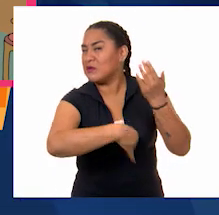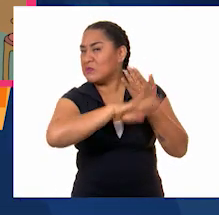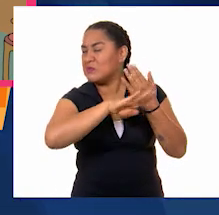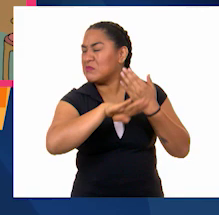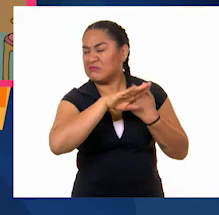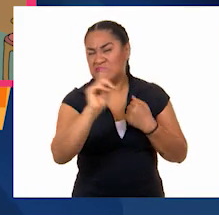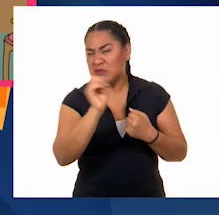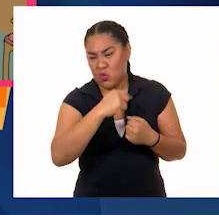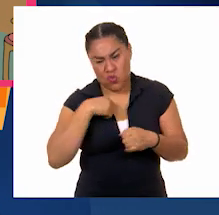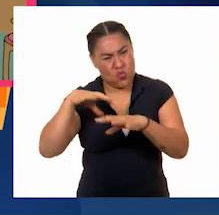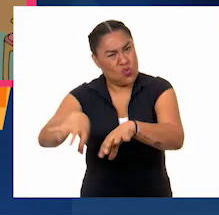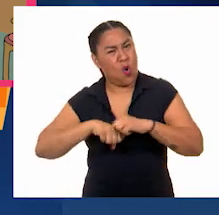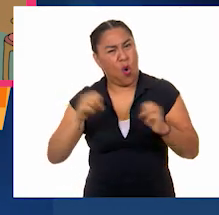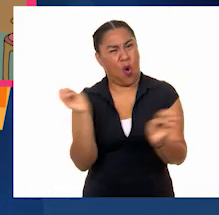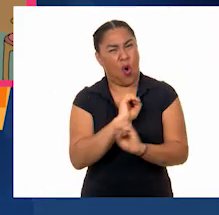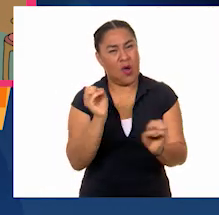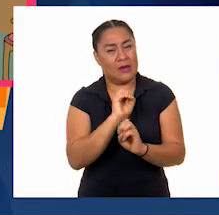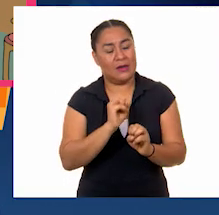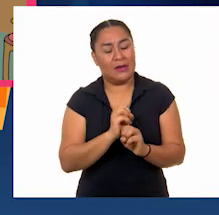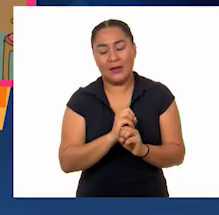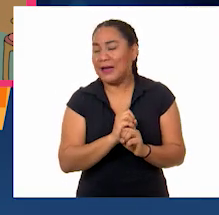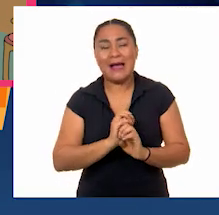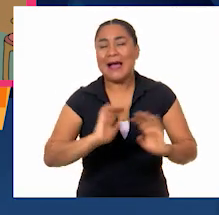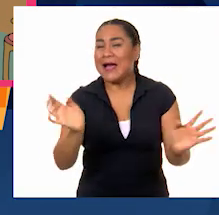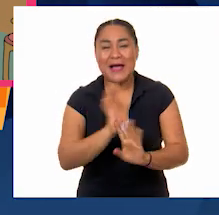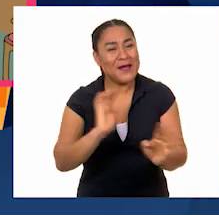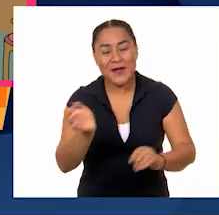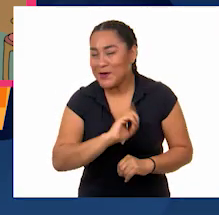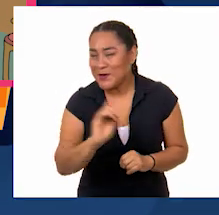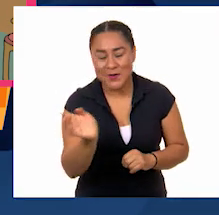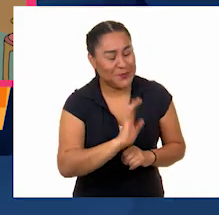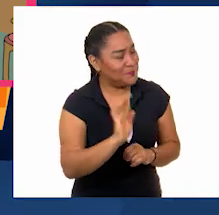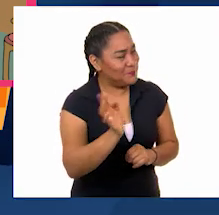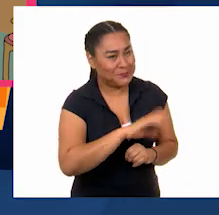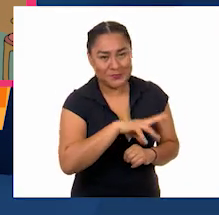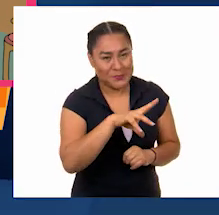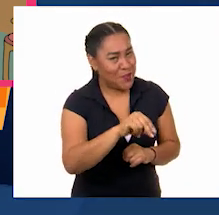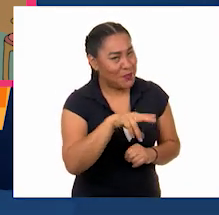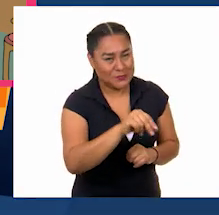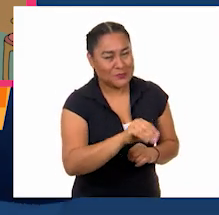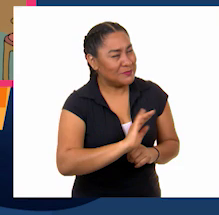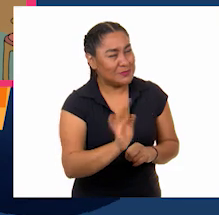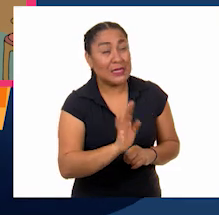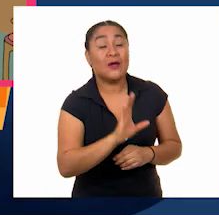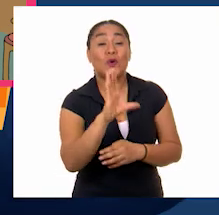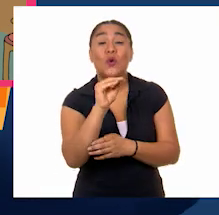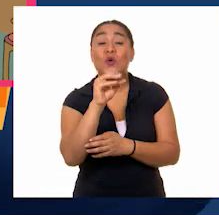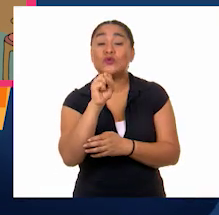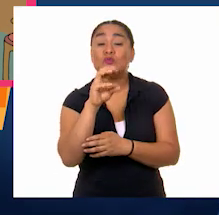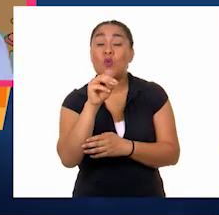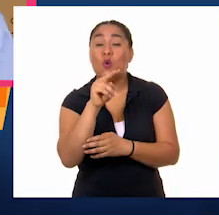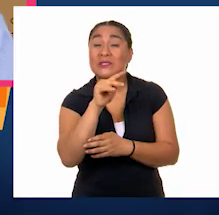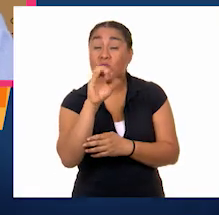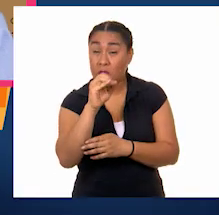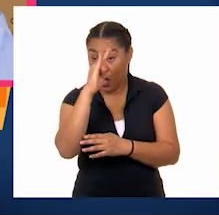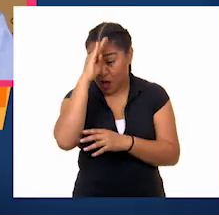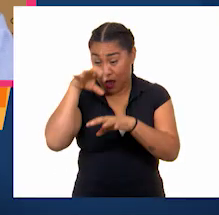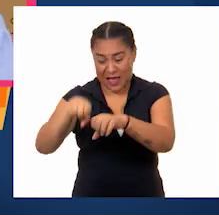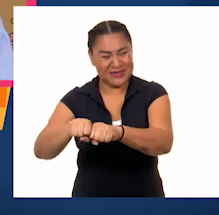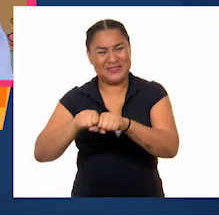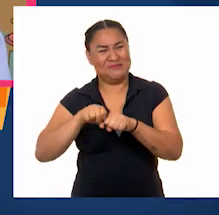falso! ¡Yo no agarré eso! No, no, no. A ver. Si la cosmovisión no se agarra... ¿No?